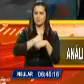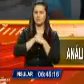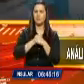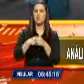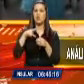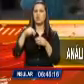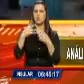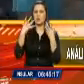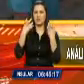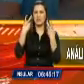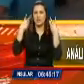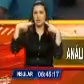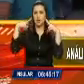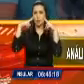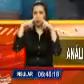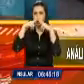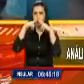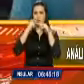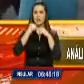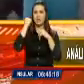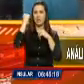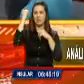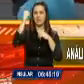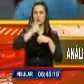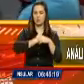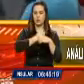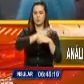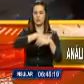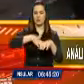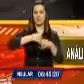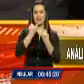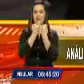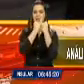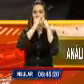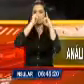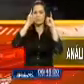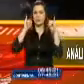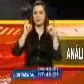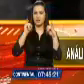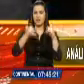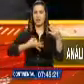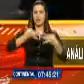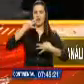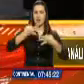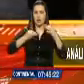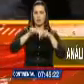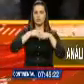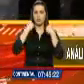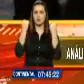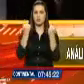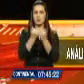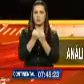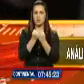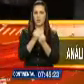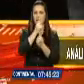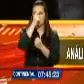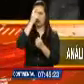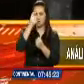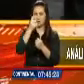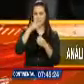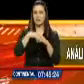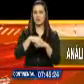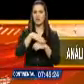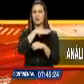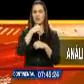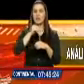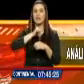derecho del pueblo palestino a la emancipación, a la independencia, a la justicia social, a la dignidad y